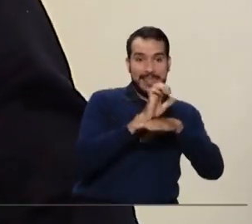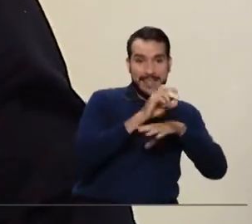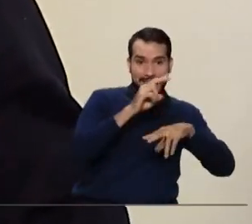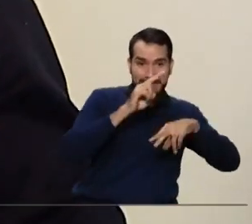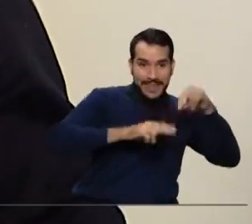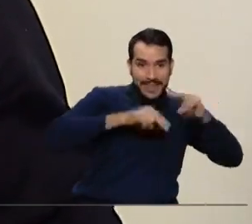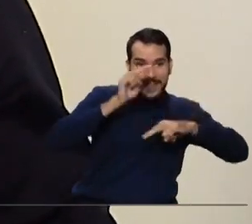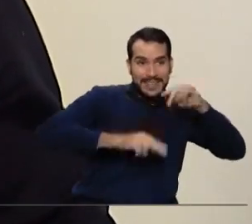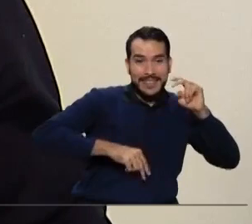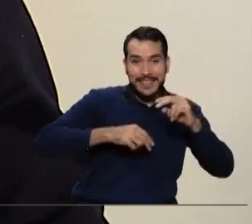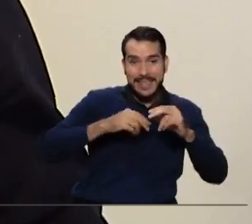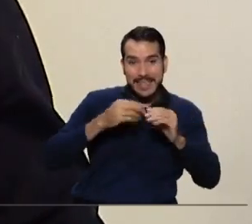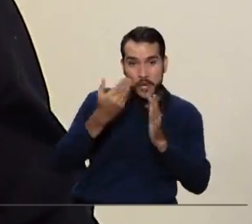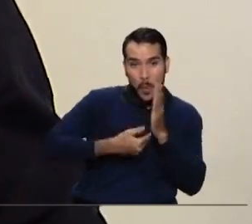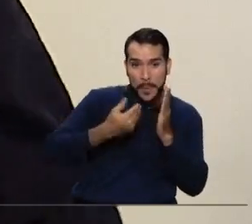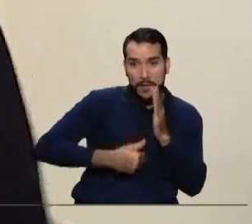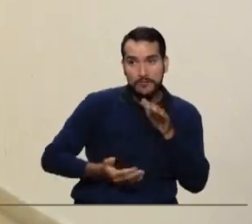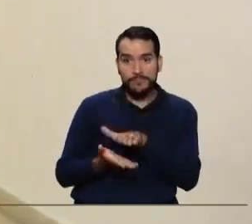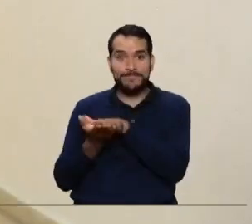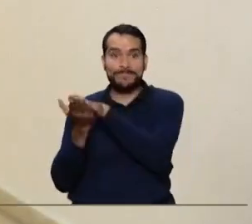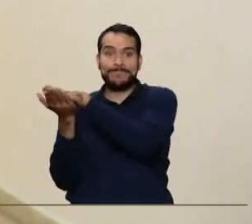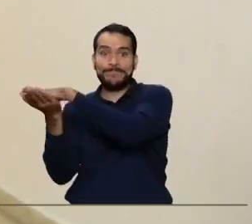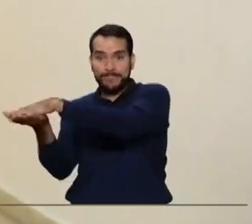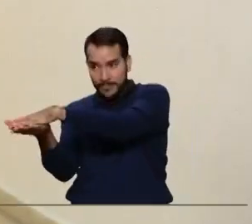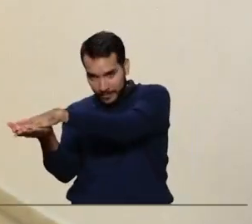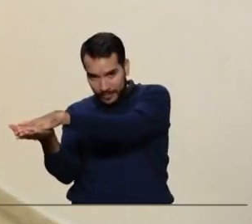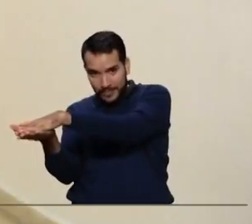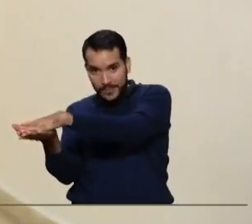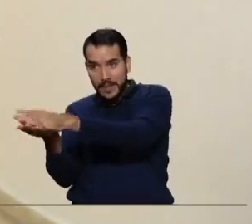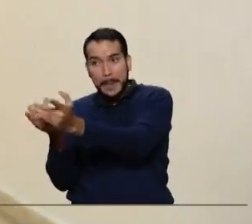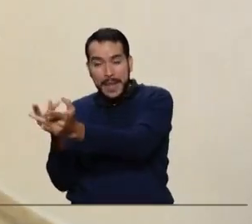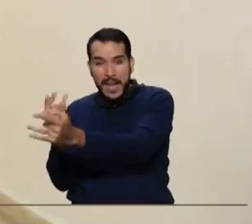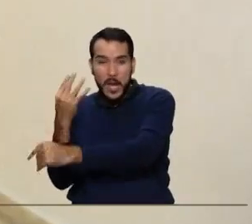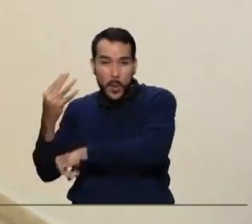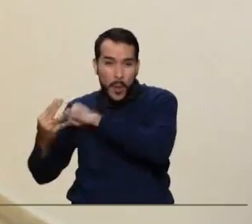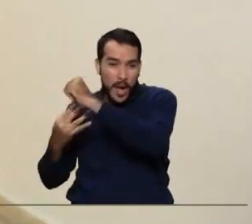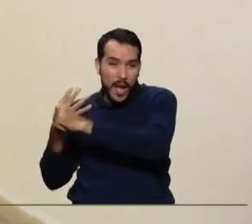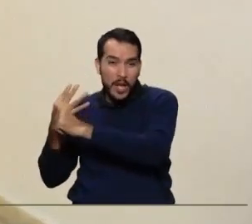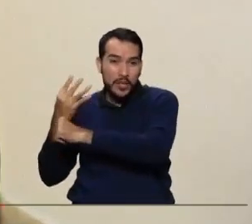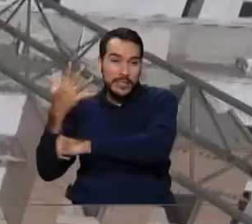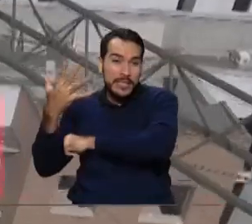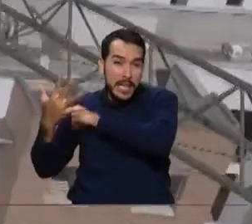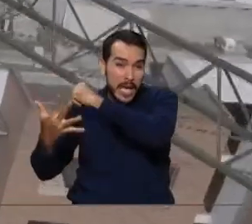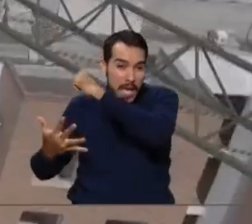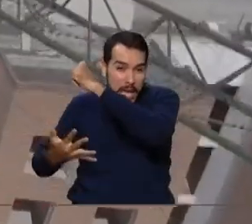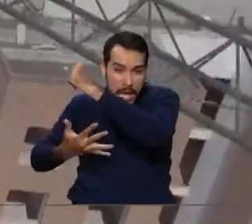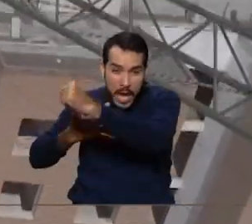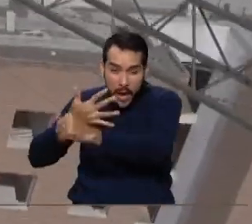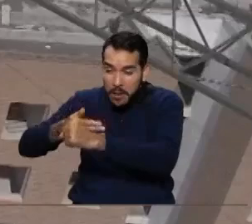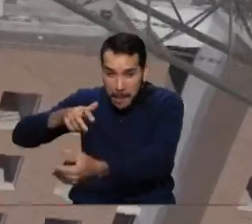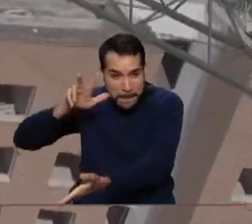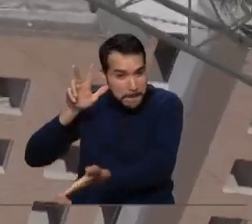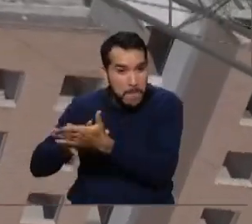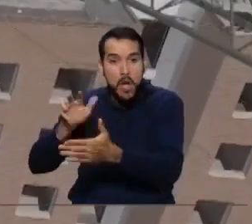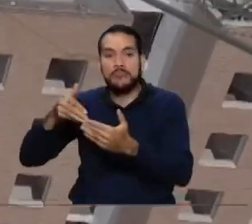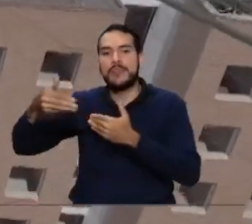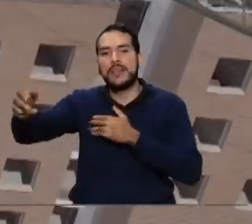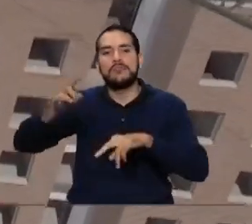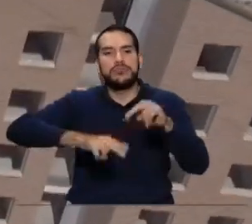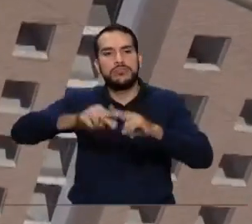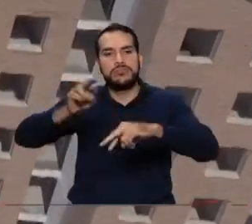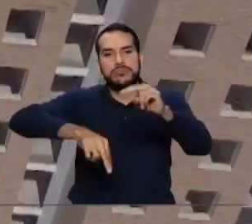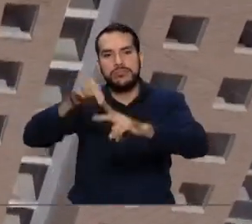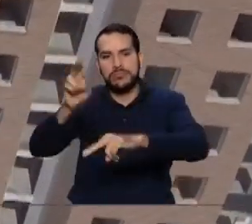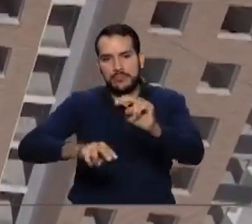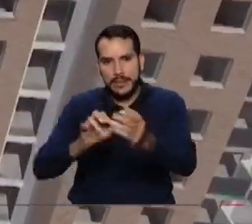administración 4.5 años en promedio para obtener su último documento y poder arrancar obra, cuando eso podría hacerse por una ventanilla